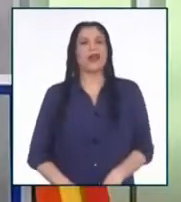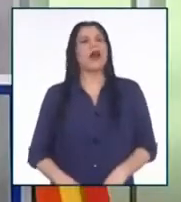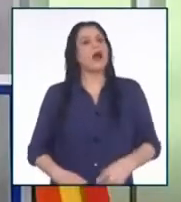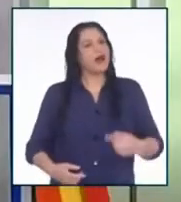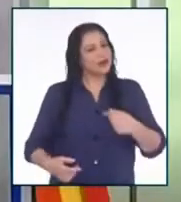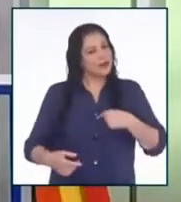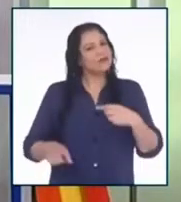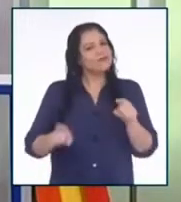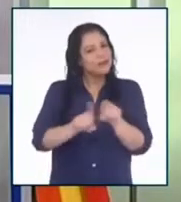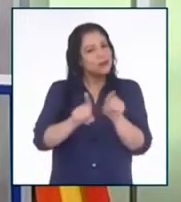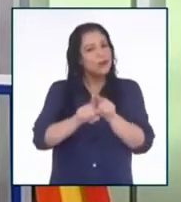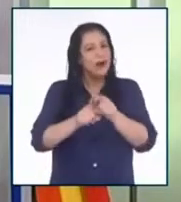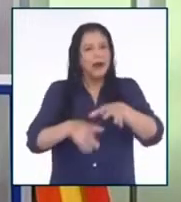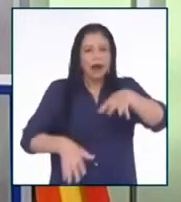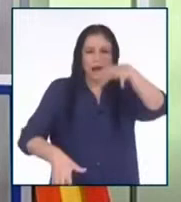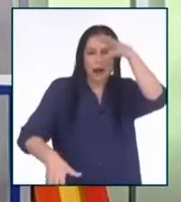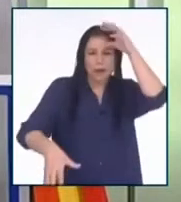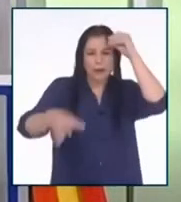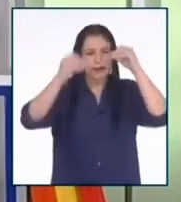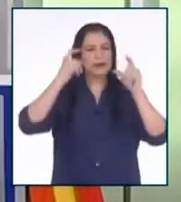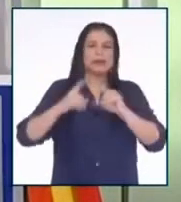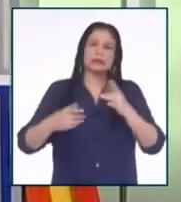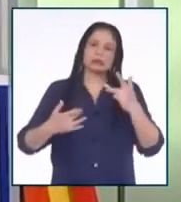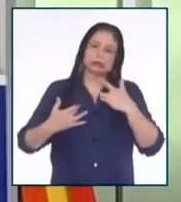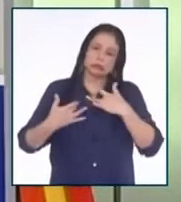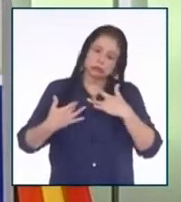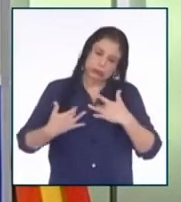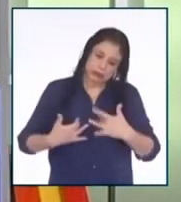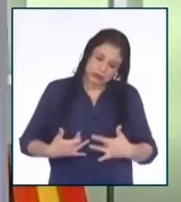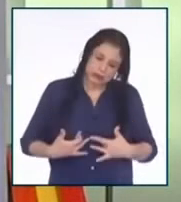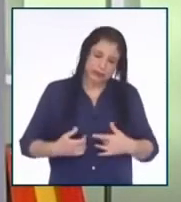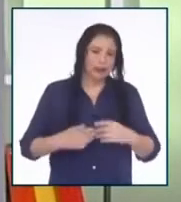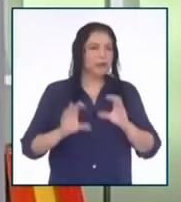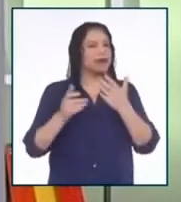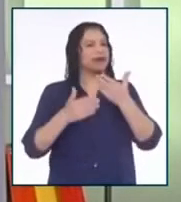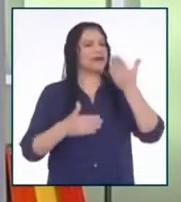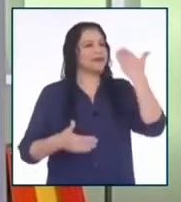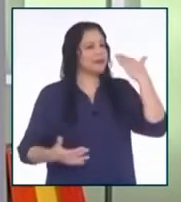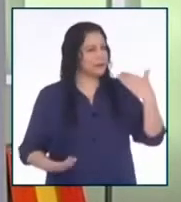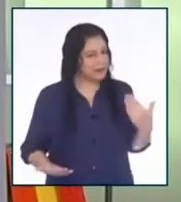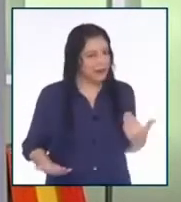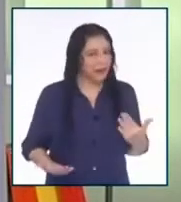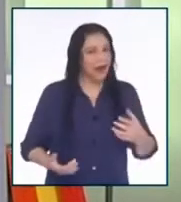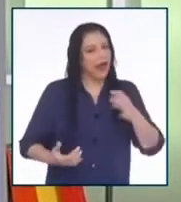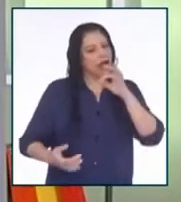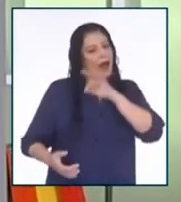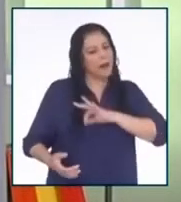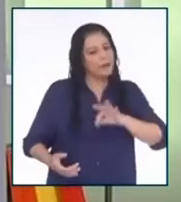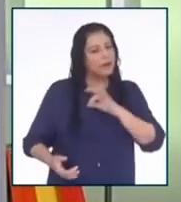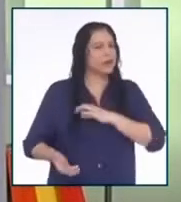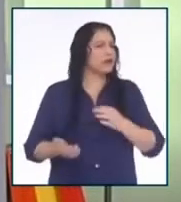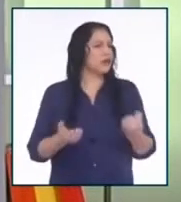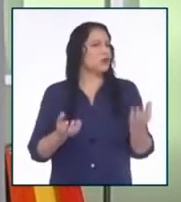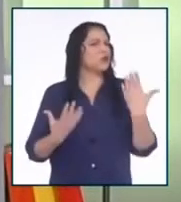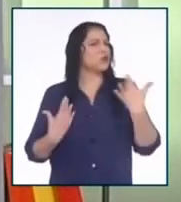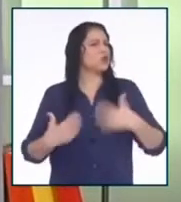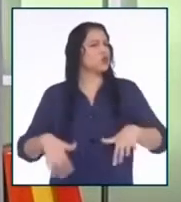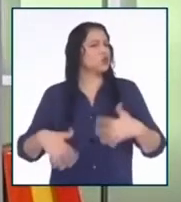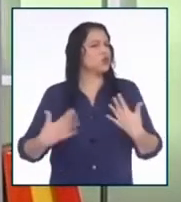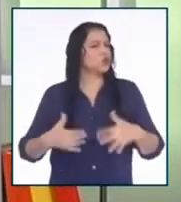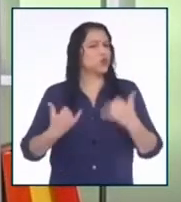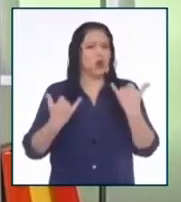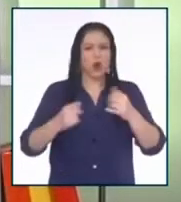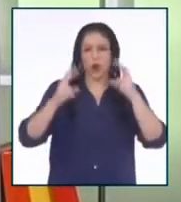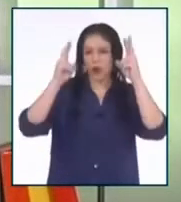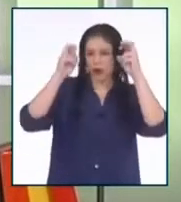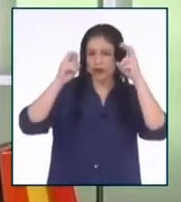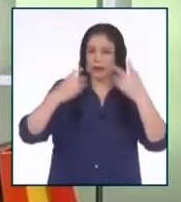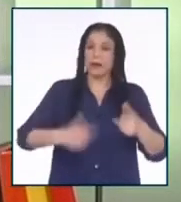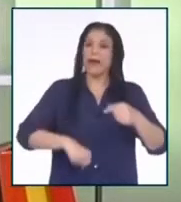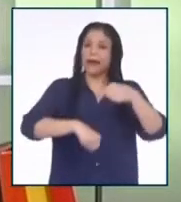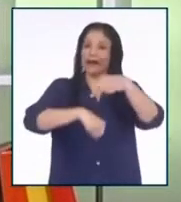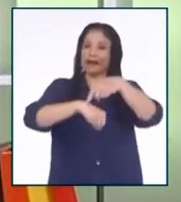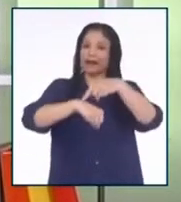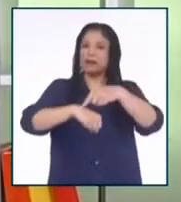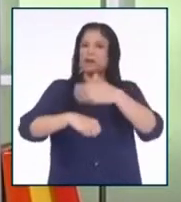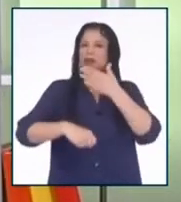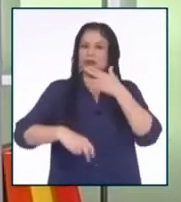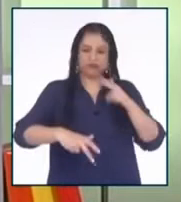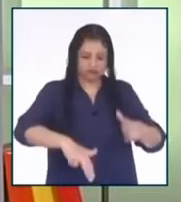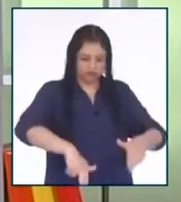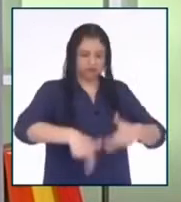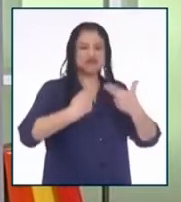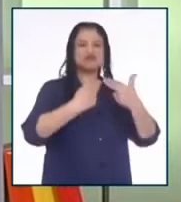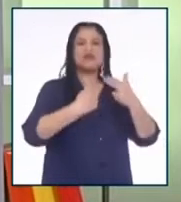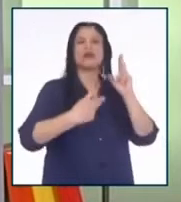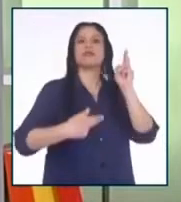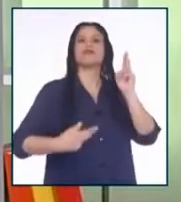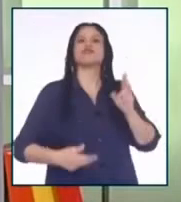Yo también quiero aprender y no ponerme triste como en el programa anterior. Aprovecharé al máximo con el tema de hoy. Creo que llegó la hora de llamar a la